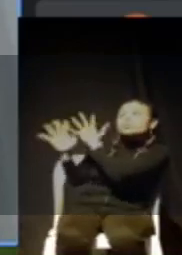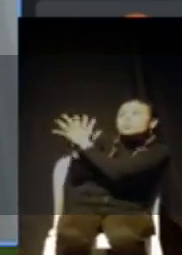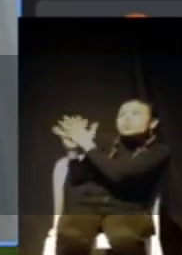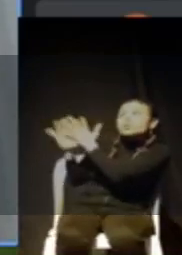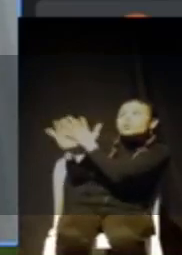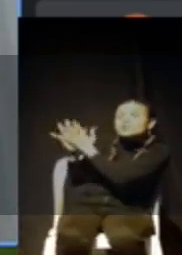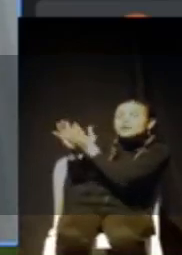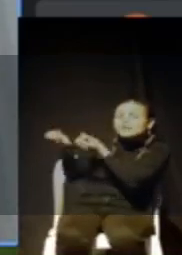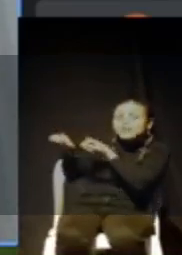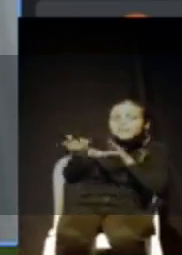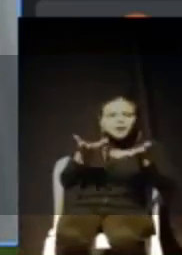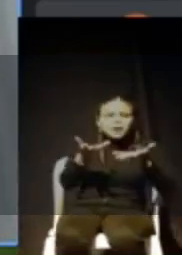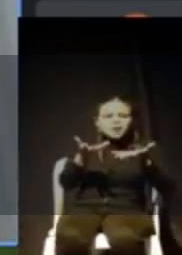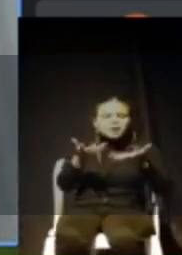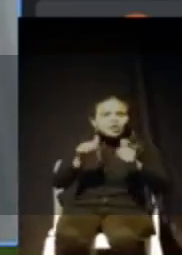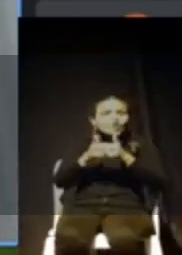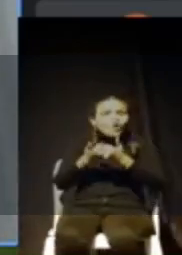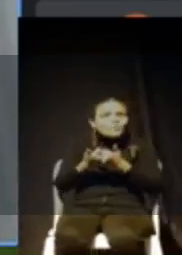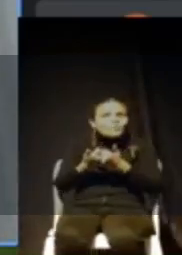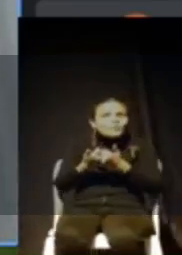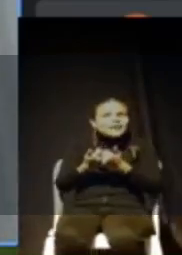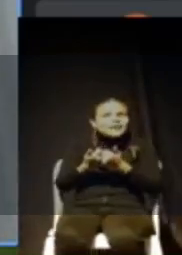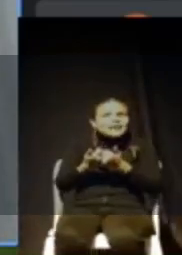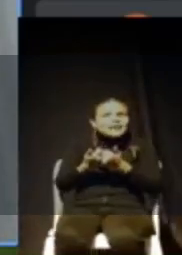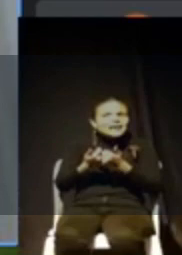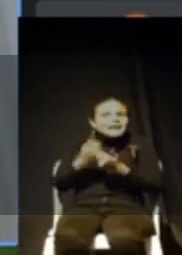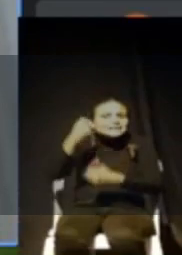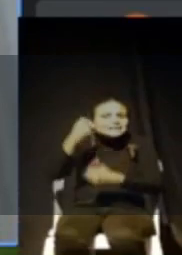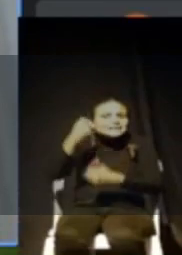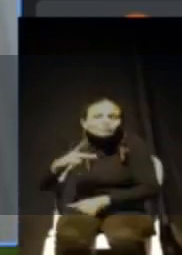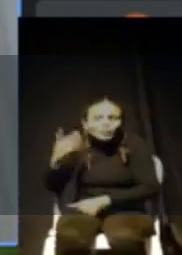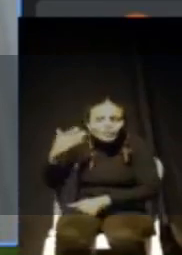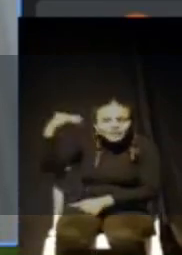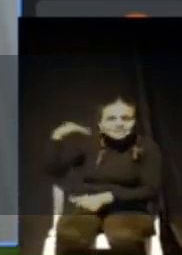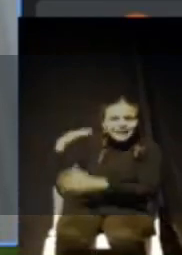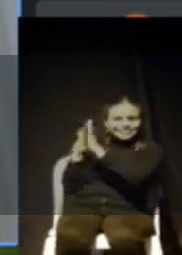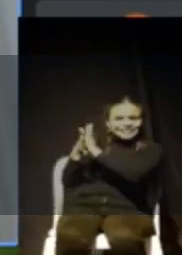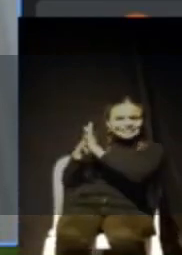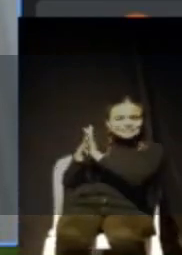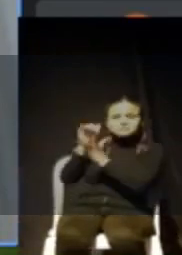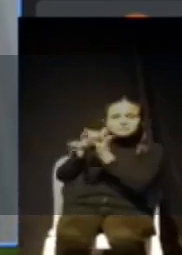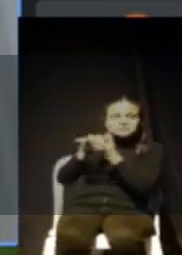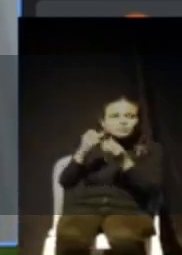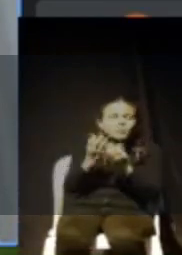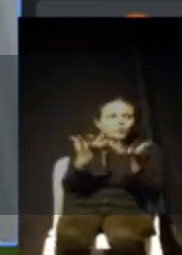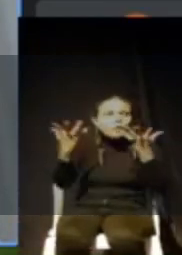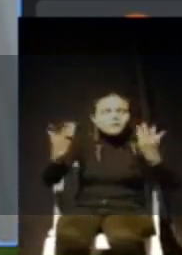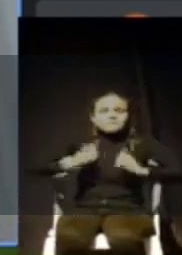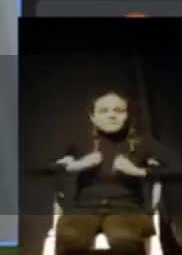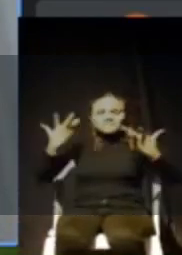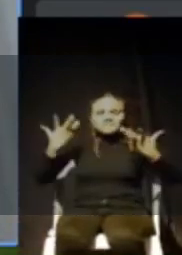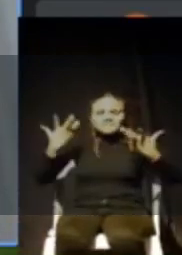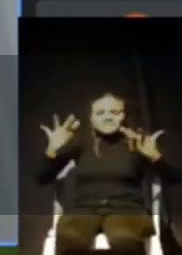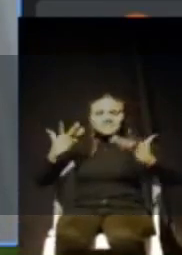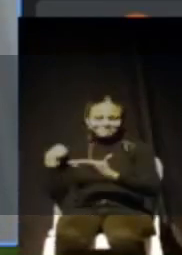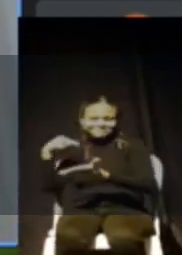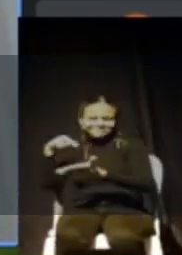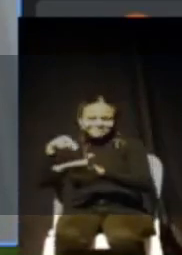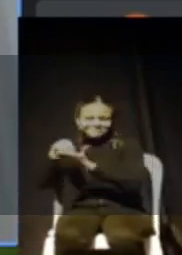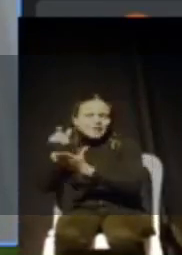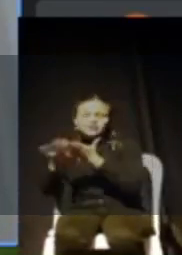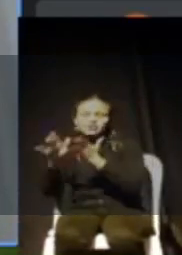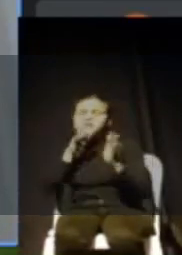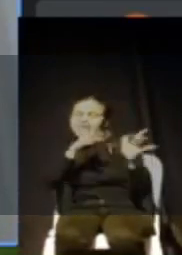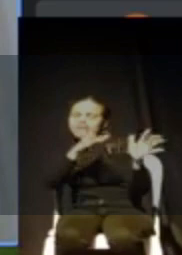posibilidades avivan las historias, como lo planteaba el colega al principio en su conferencia,